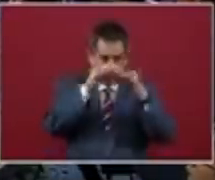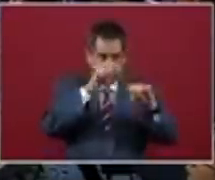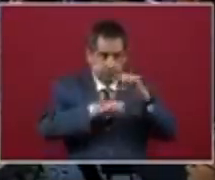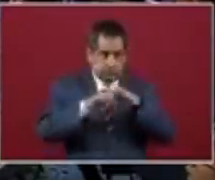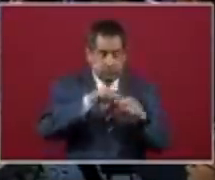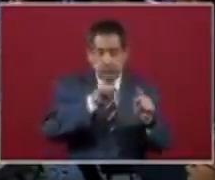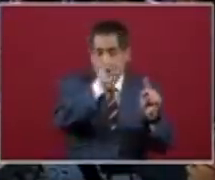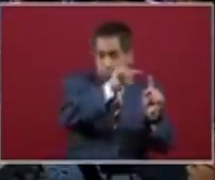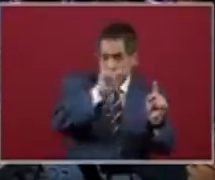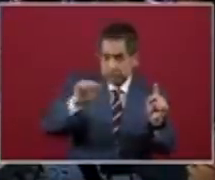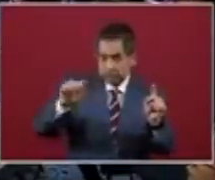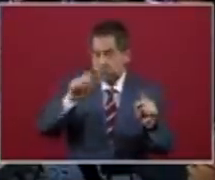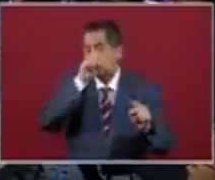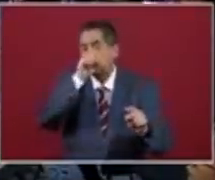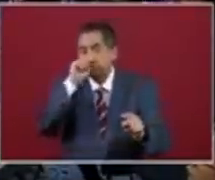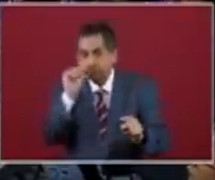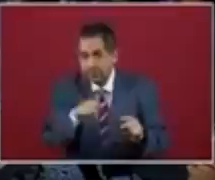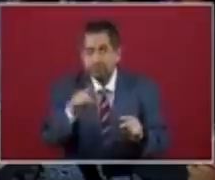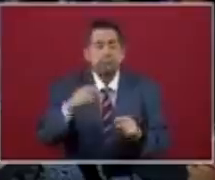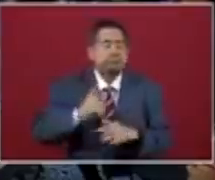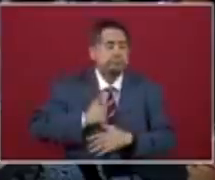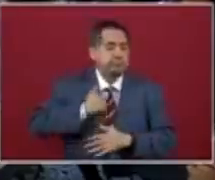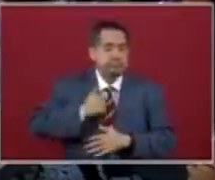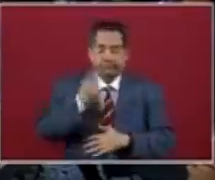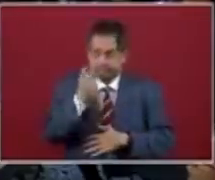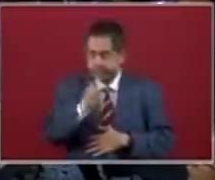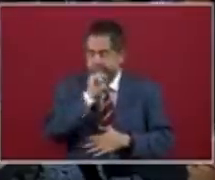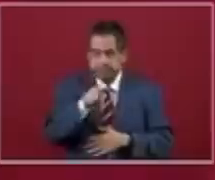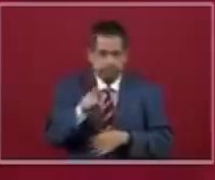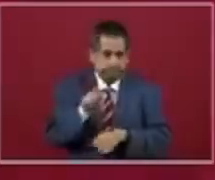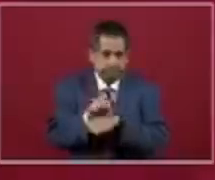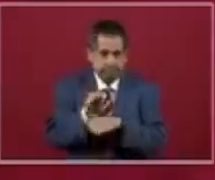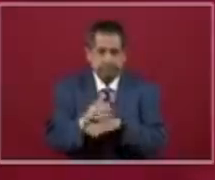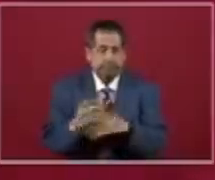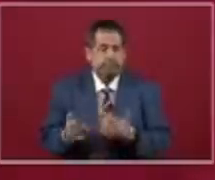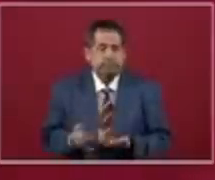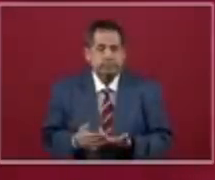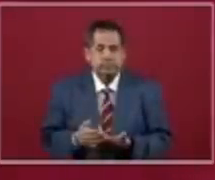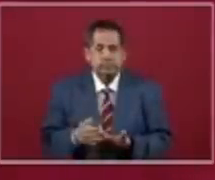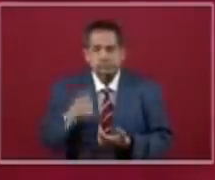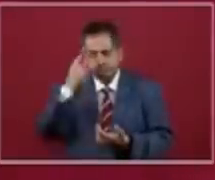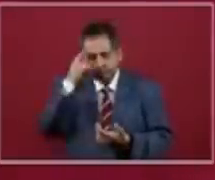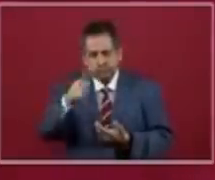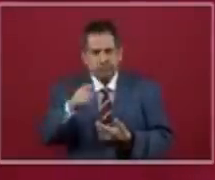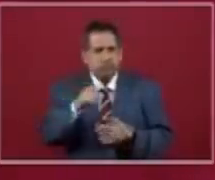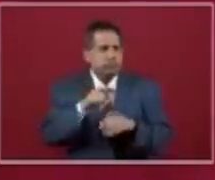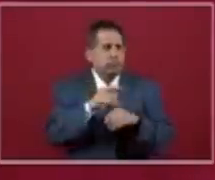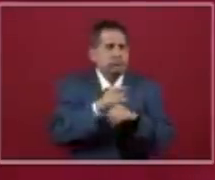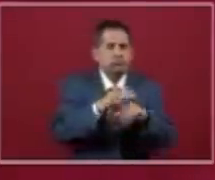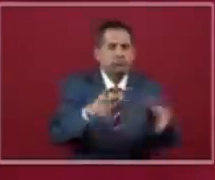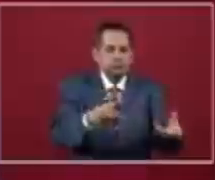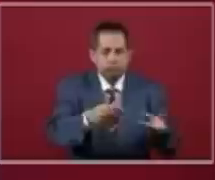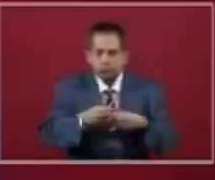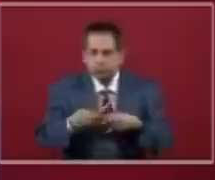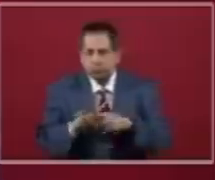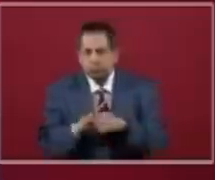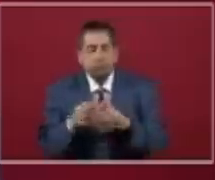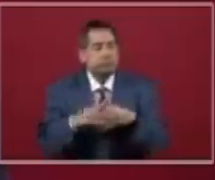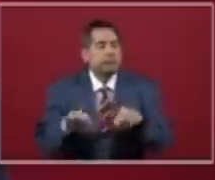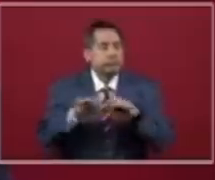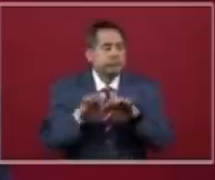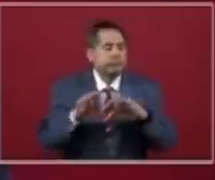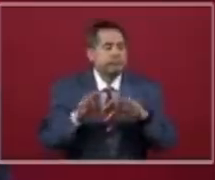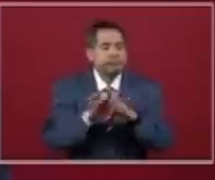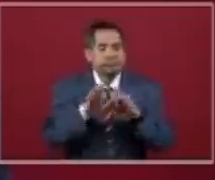caso también en Canadá, es ese, porque si no es muy difícil que tengamos la información. Una parte importante de que